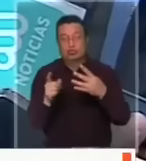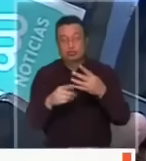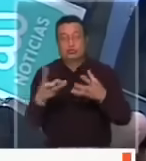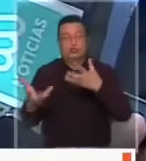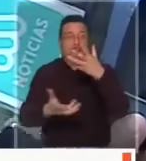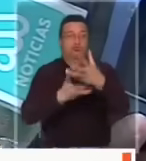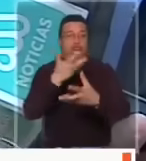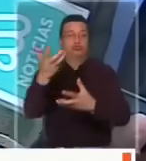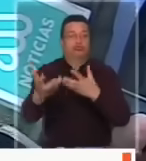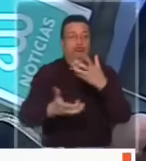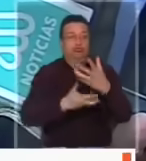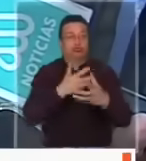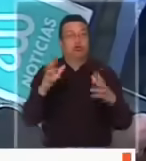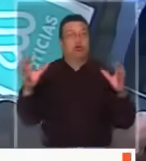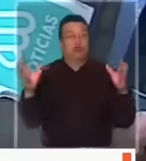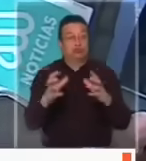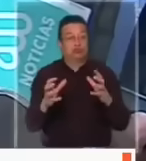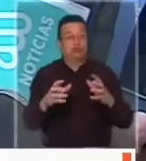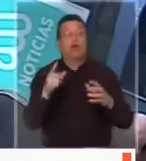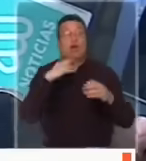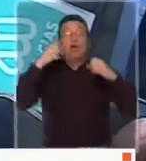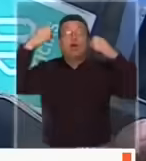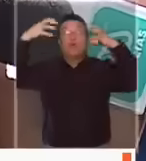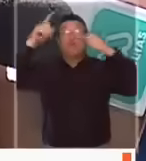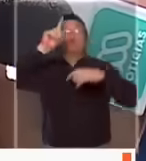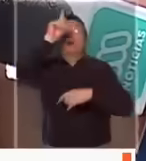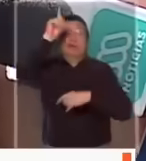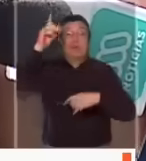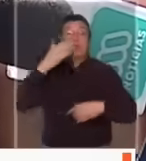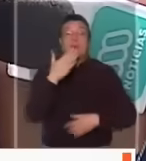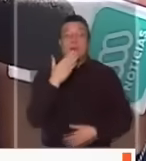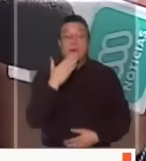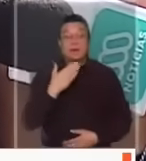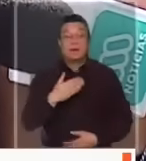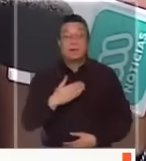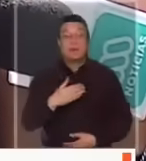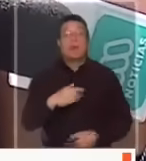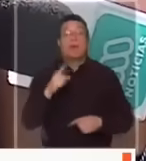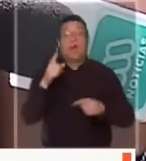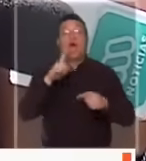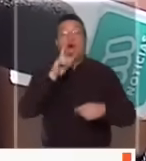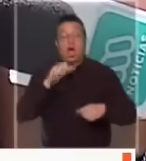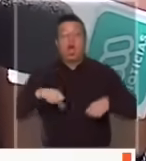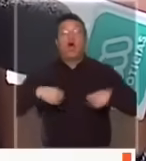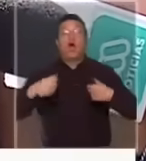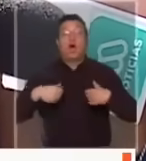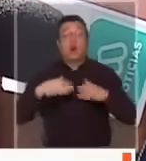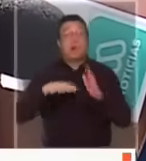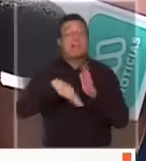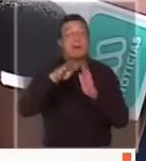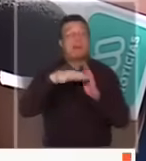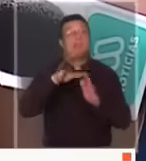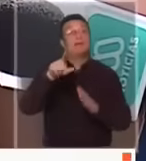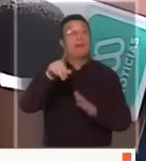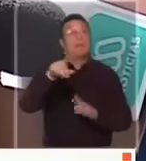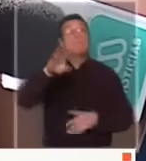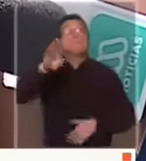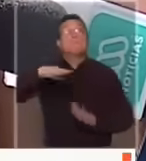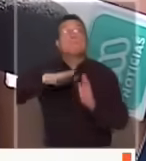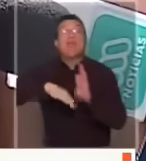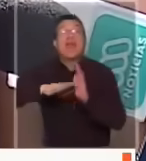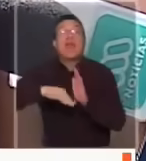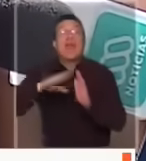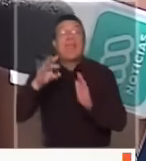hasta de lo que es las luminarias en el techo. Aquí ciertamente hay jóvenes, en su mayoría menores de edad, pero